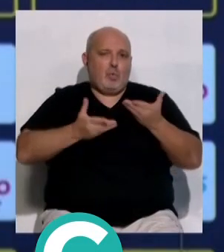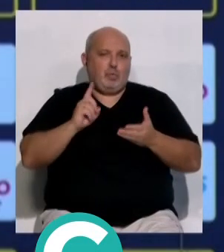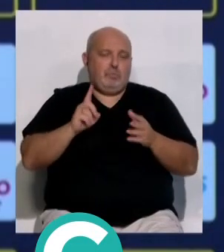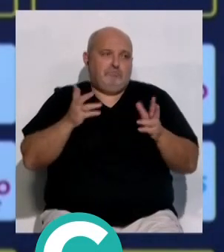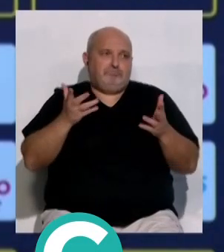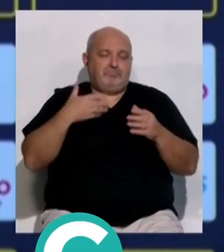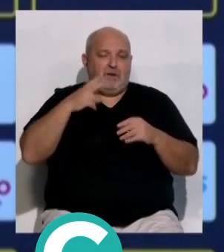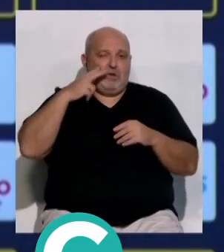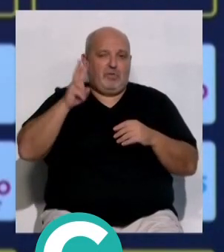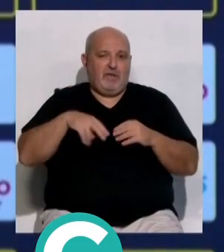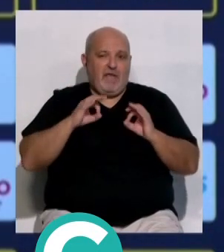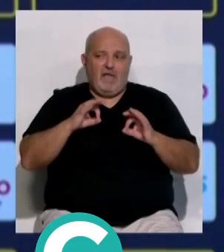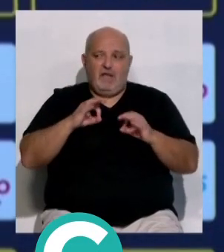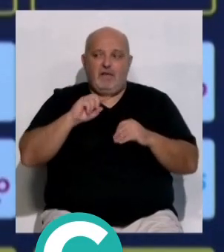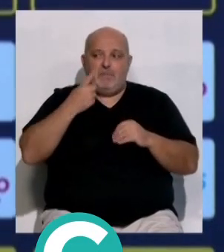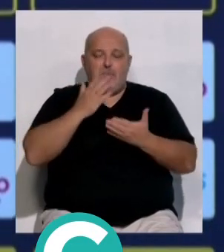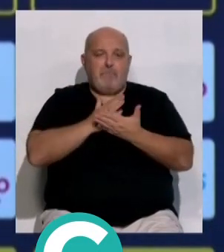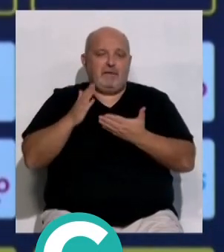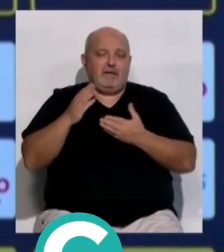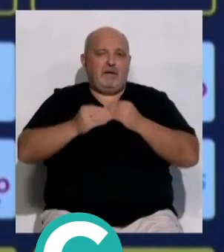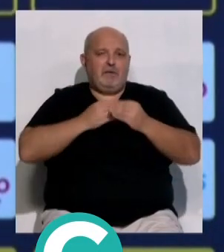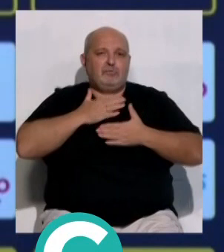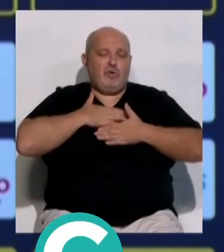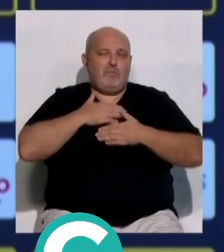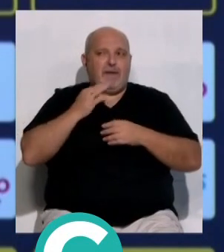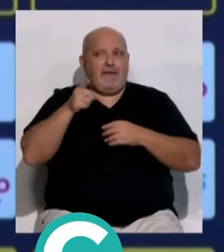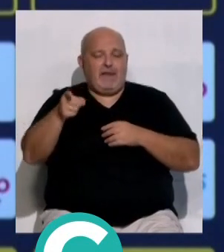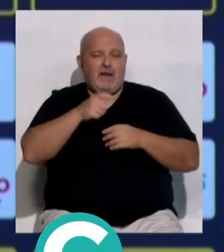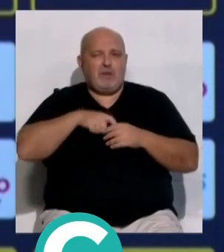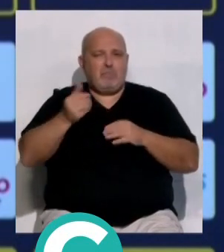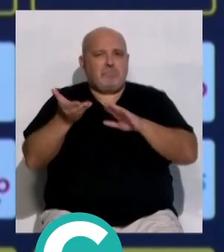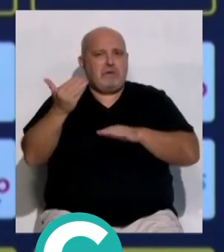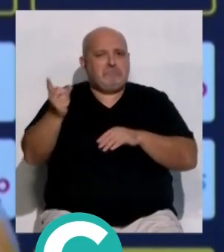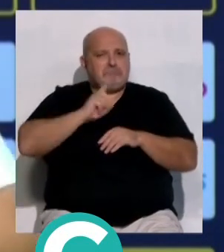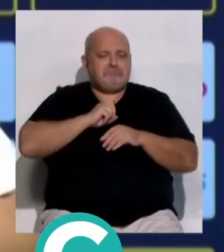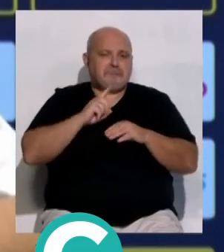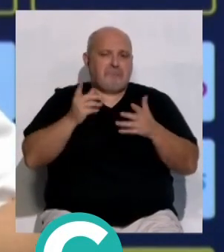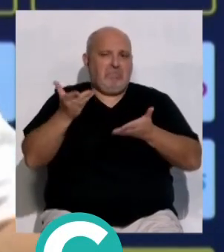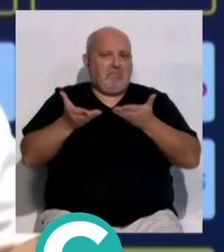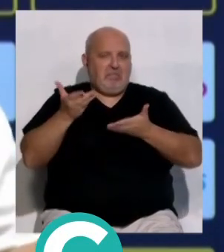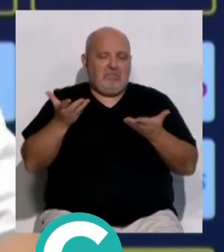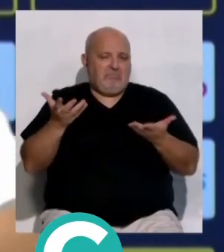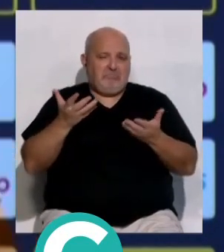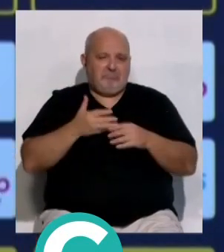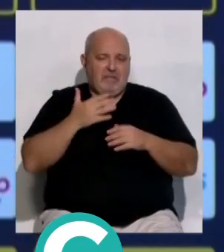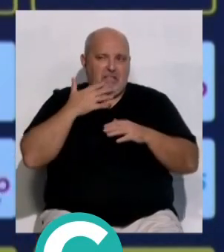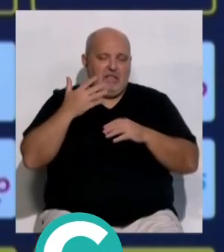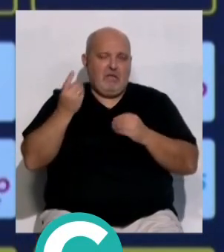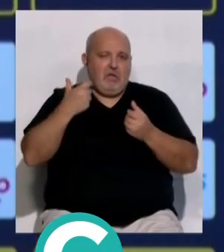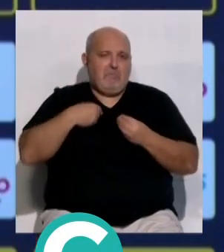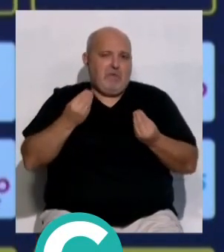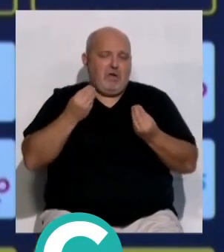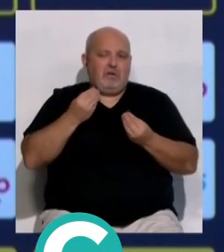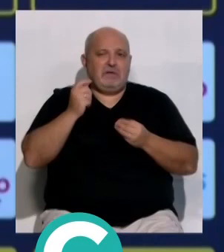hay que reconocerlo y hay que ser así en primera parte hemos estado mejor nosotros que ellos la segunda de ellos es un poquito mejor que nosotros pero el diferencial es que nosotros en la primera parte hemos estado algo mejor